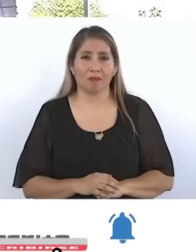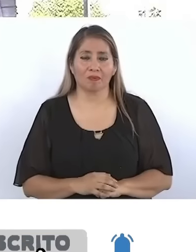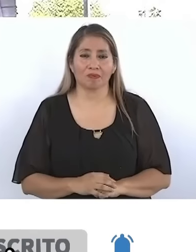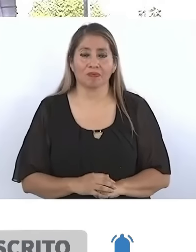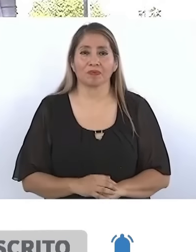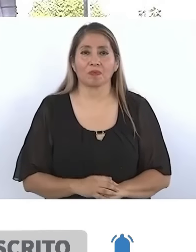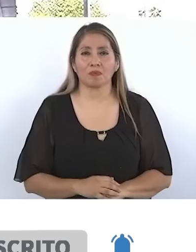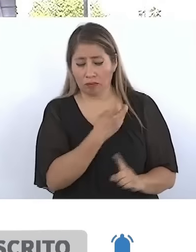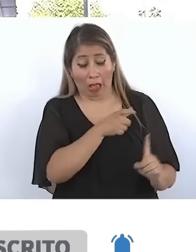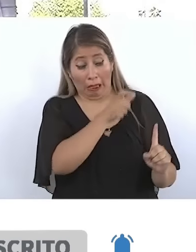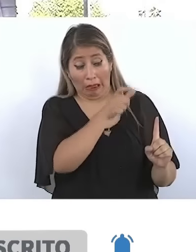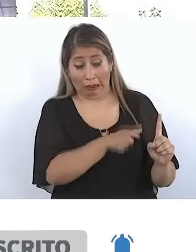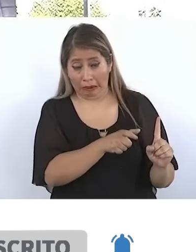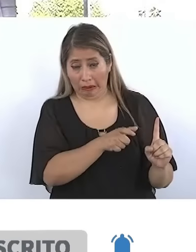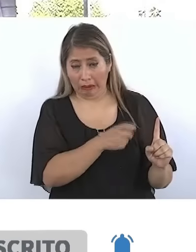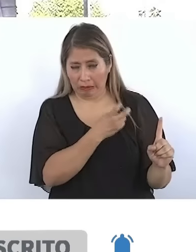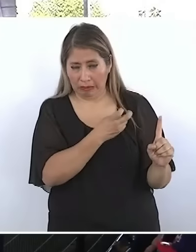porque